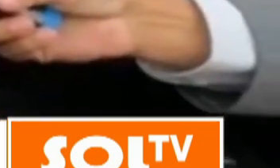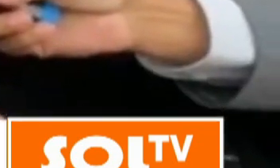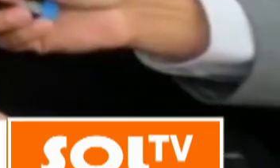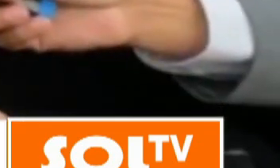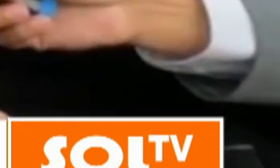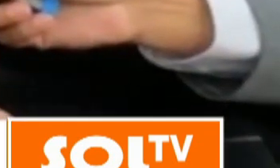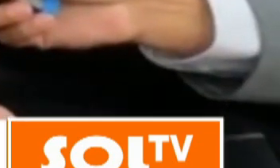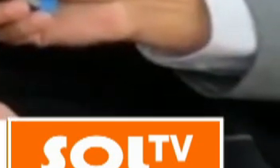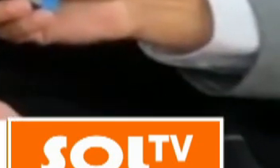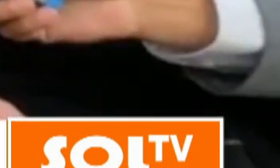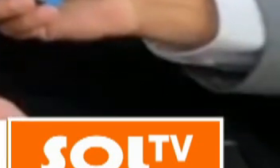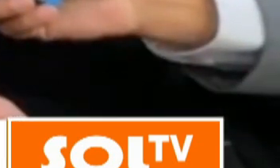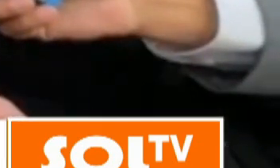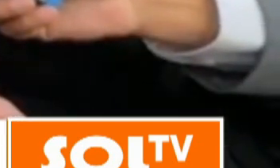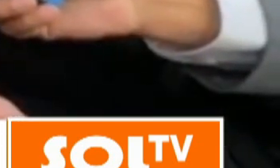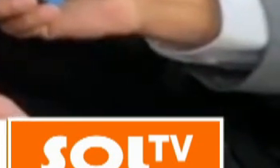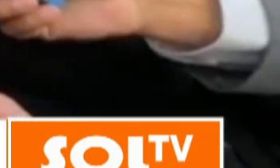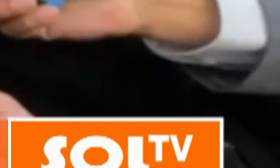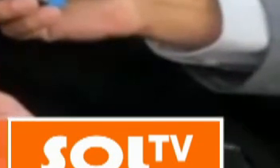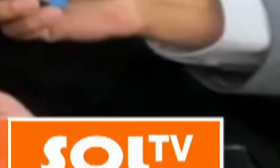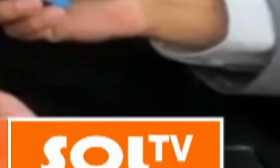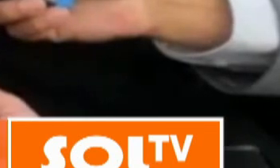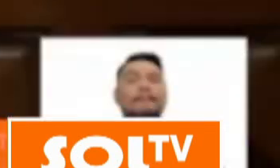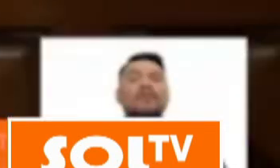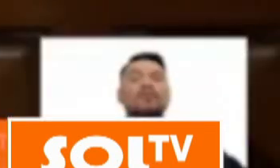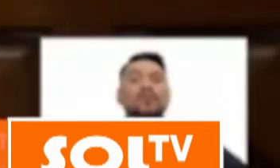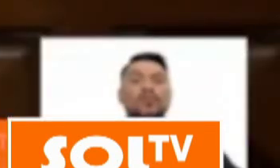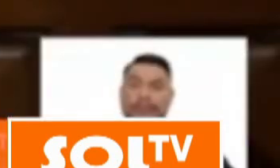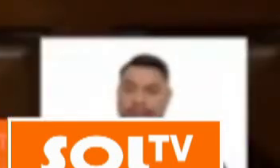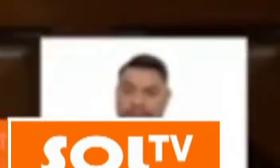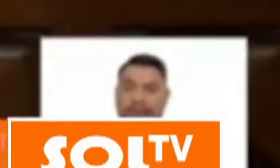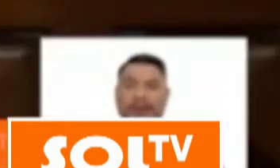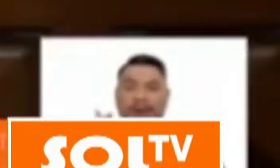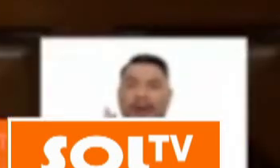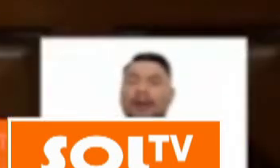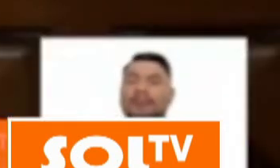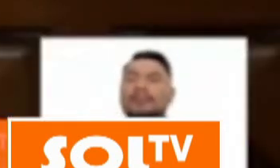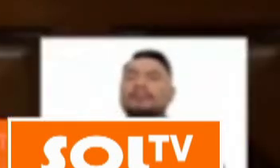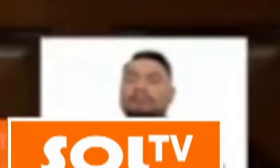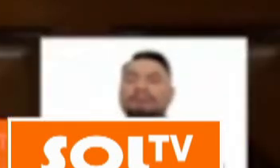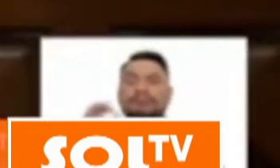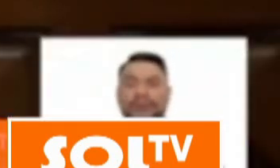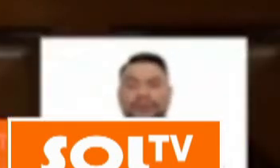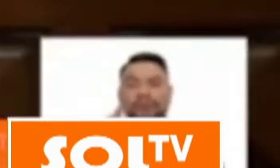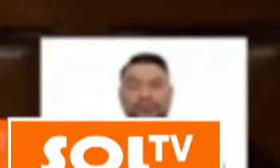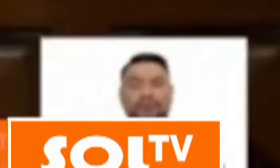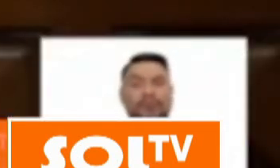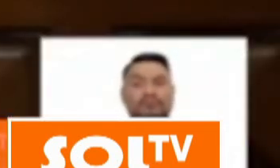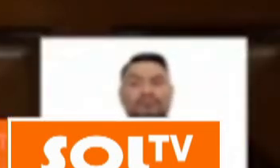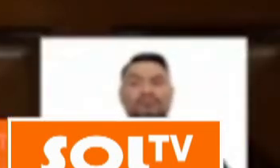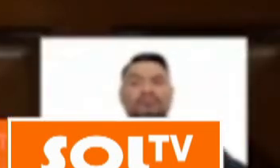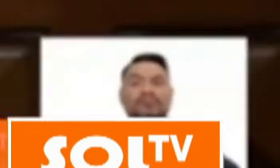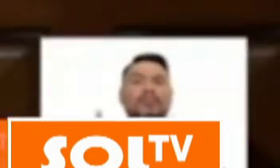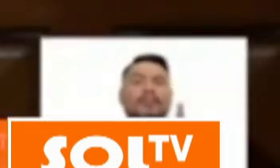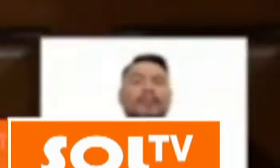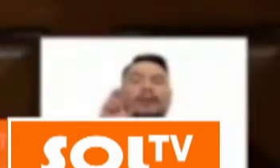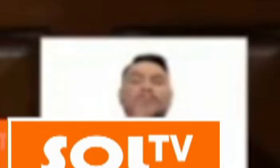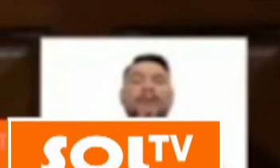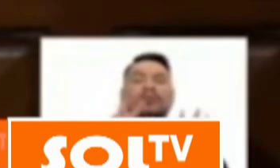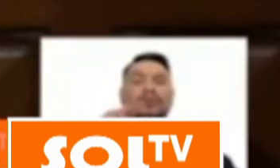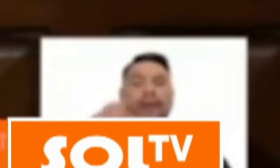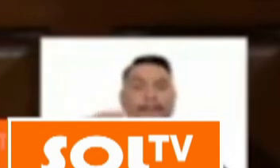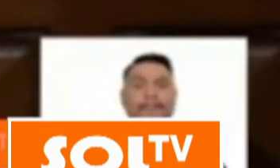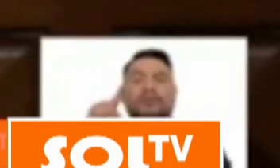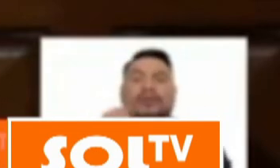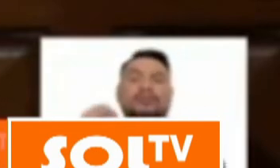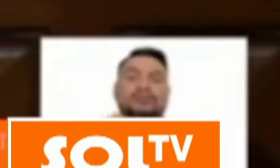solo para absorber la aning no es la mejor de las de las propuestas creo que es más burocracia creo que va a ser más gasto creación del